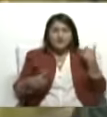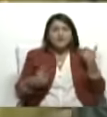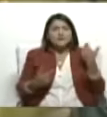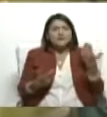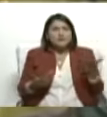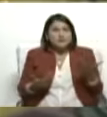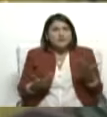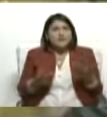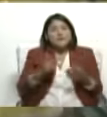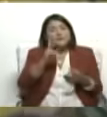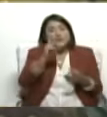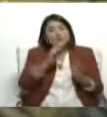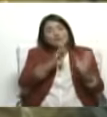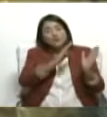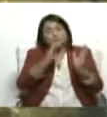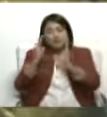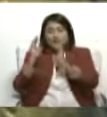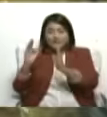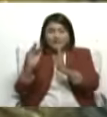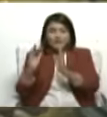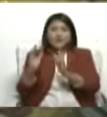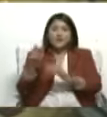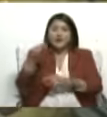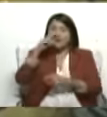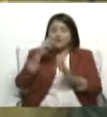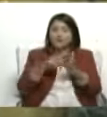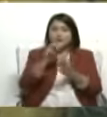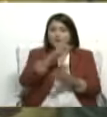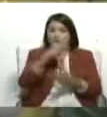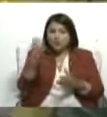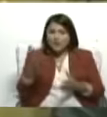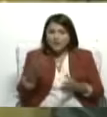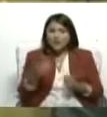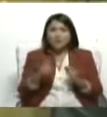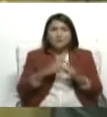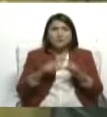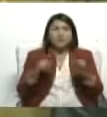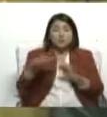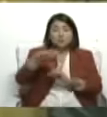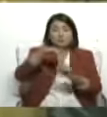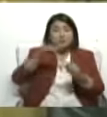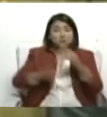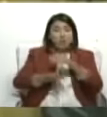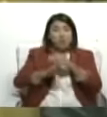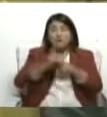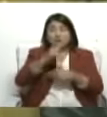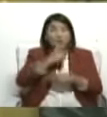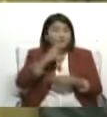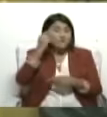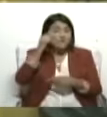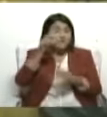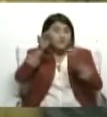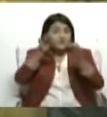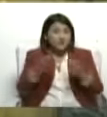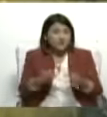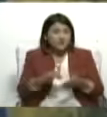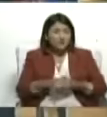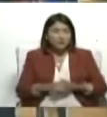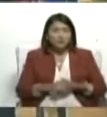en el segundo semestre de este año y en el contexto actual aún no se conoce la fecha del cronograma electoral?